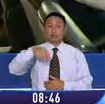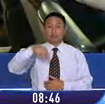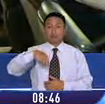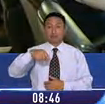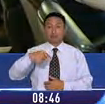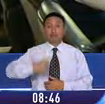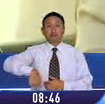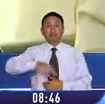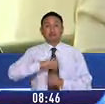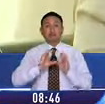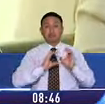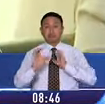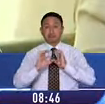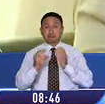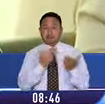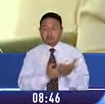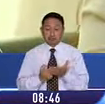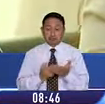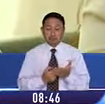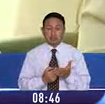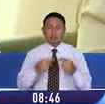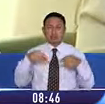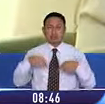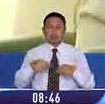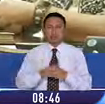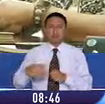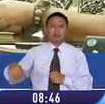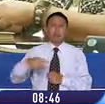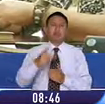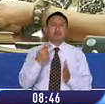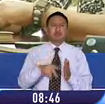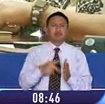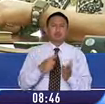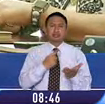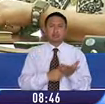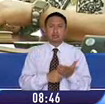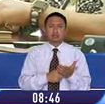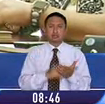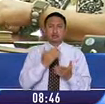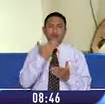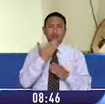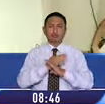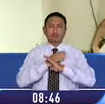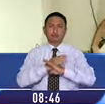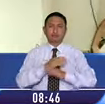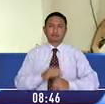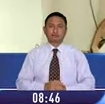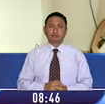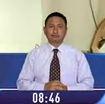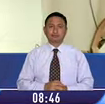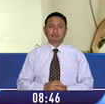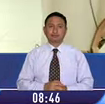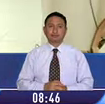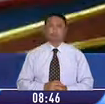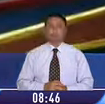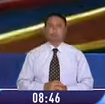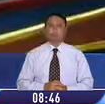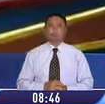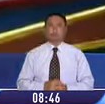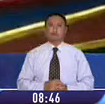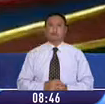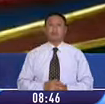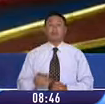un conversatorio para medir los potenciales escenarios y analizar las medidas a tomar desde el sector privado.